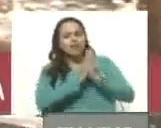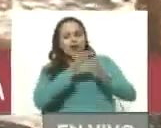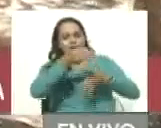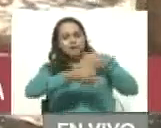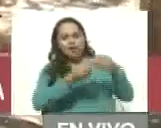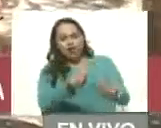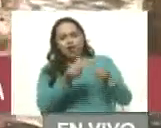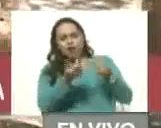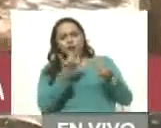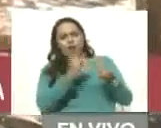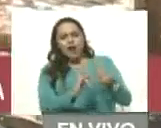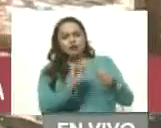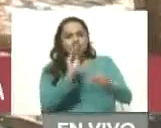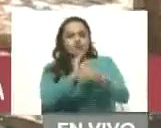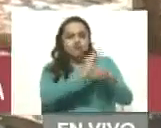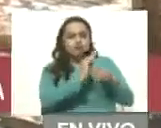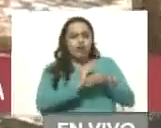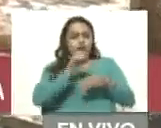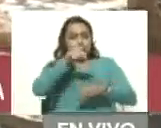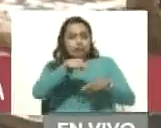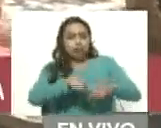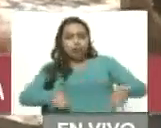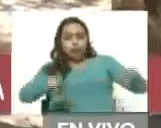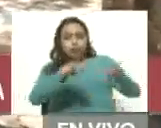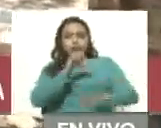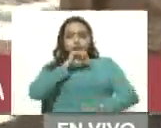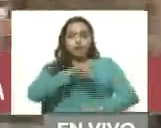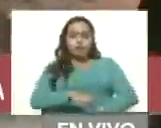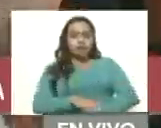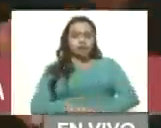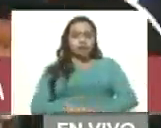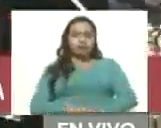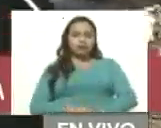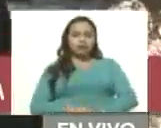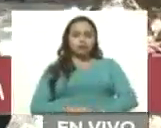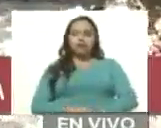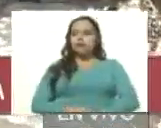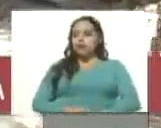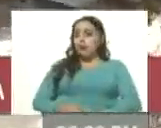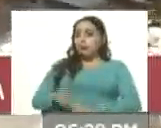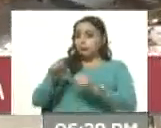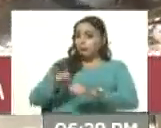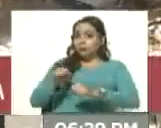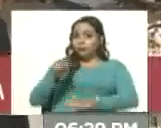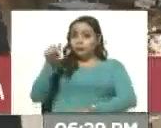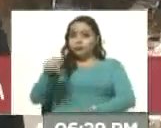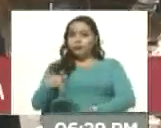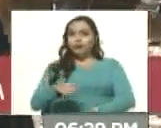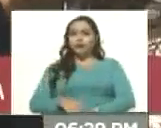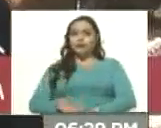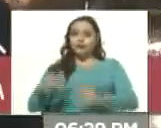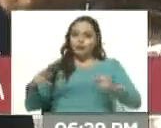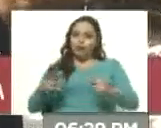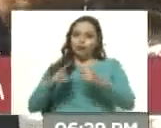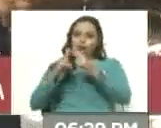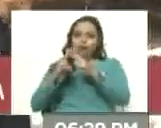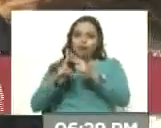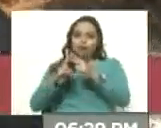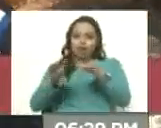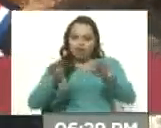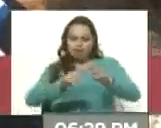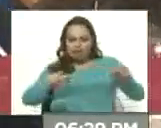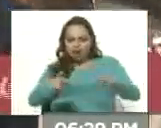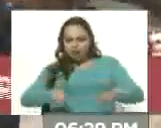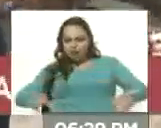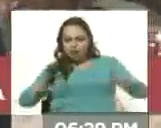manera van a preservar en la parte histórica de esta obra pero precisamente aquí aquí nos encontramos en internet